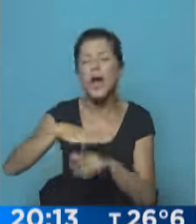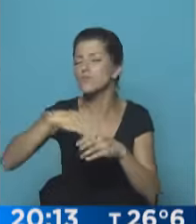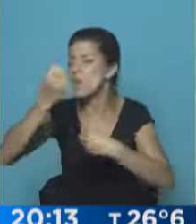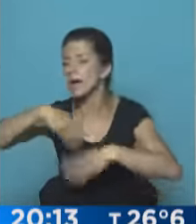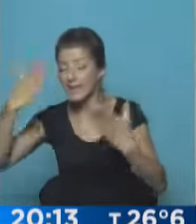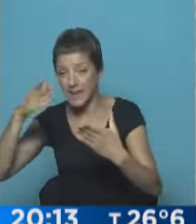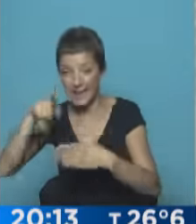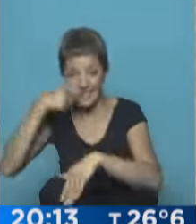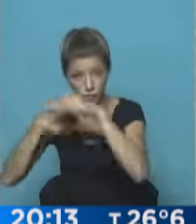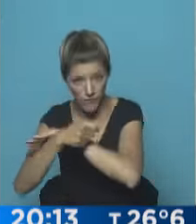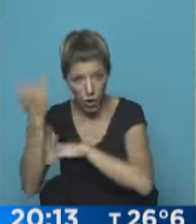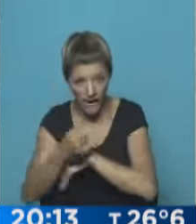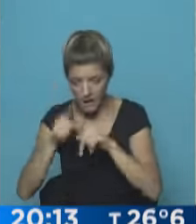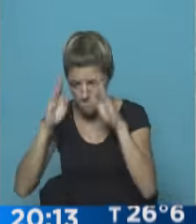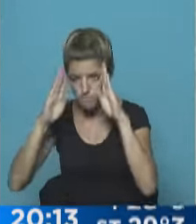se